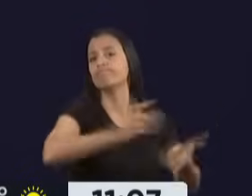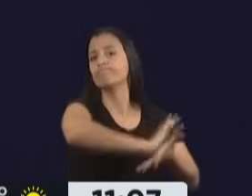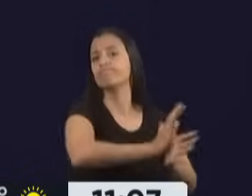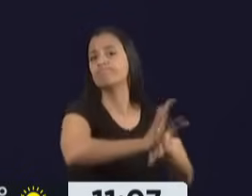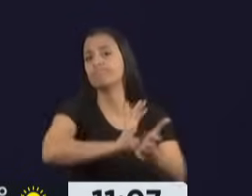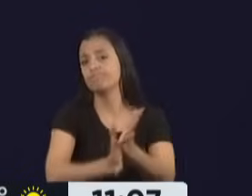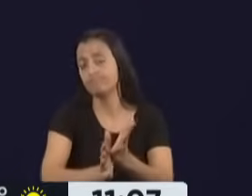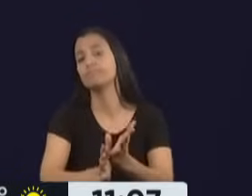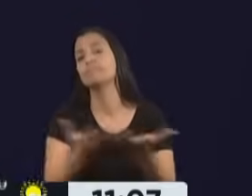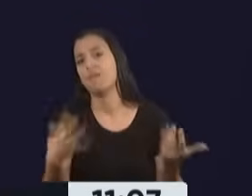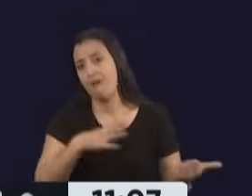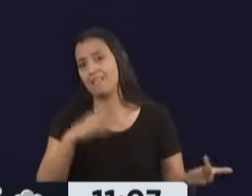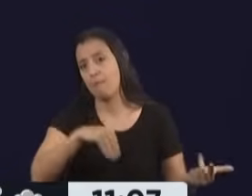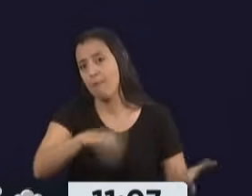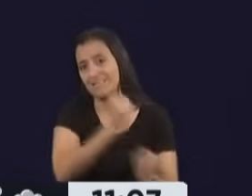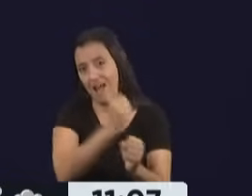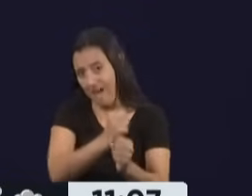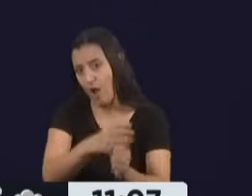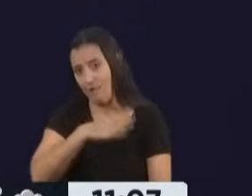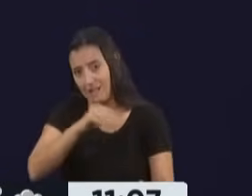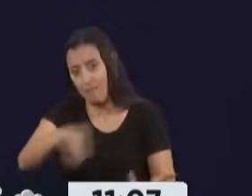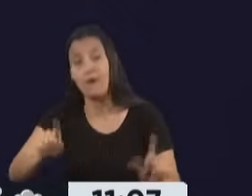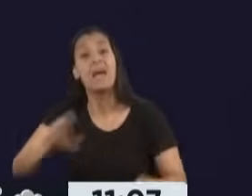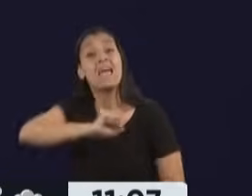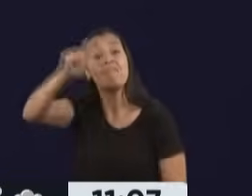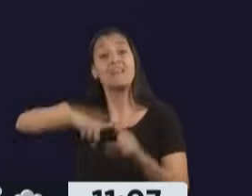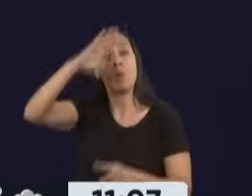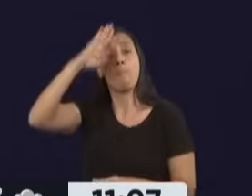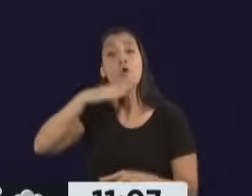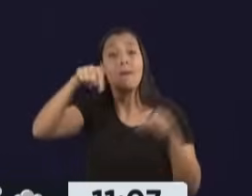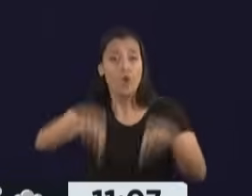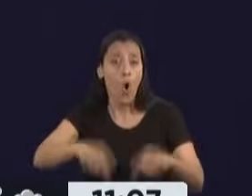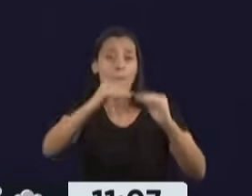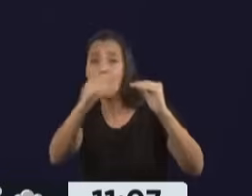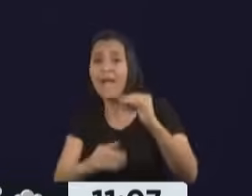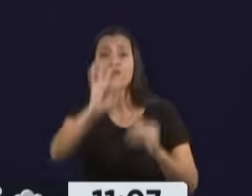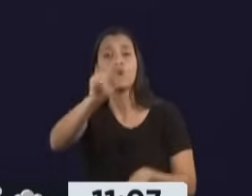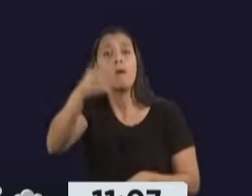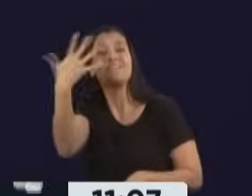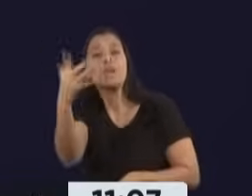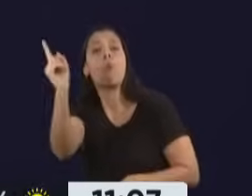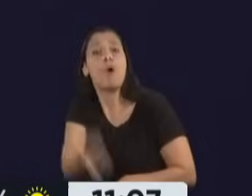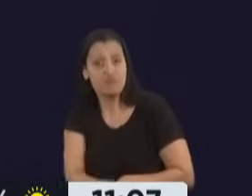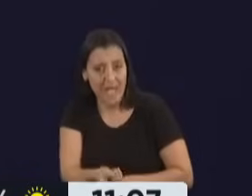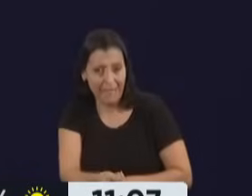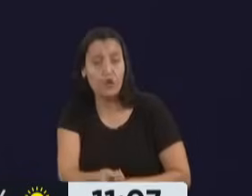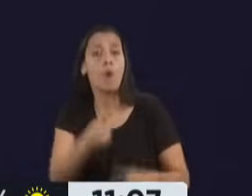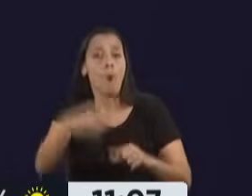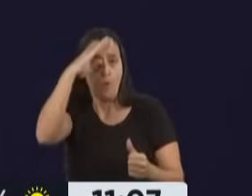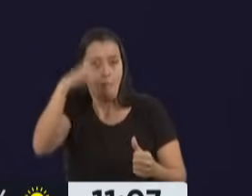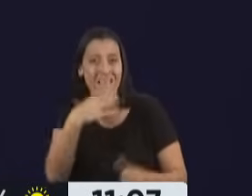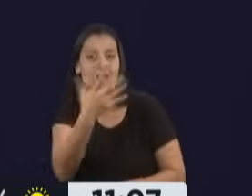muchísimo trabajo todavía por hacer. Una inflación mensual que hoy corre por debajo del 5%